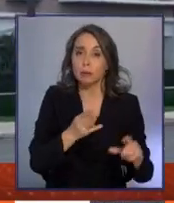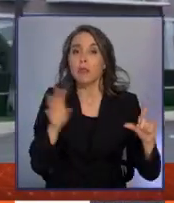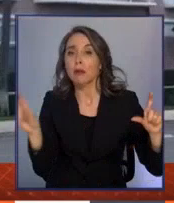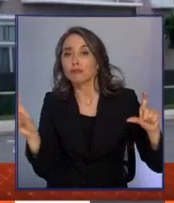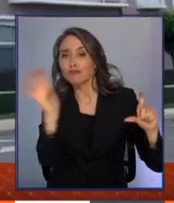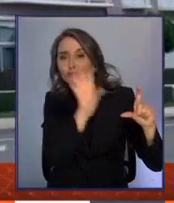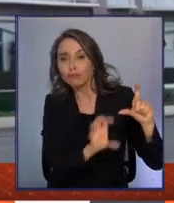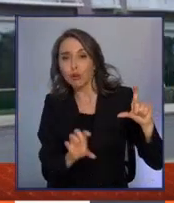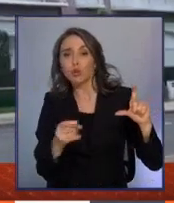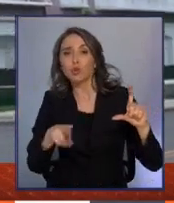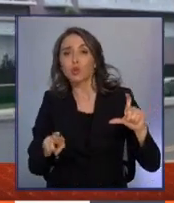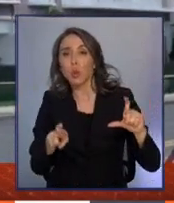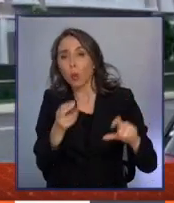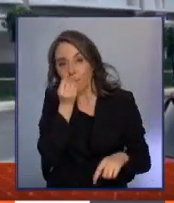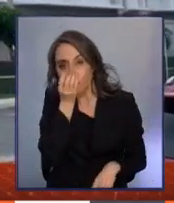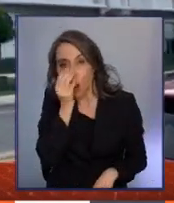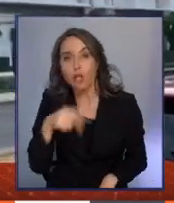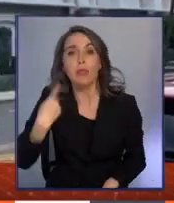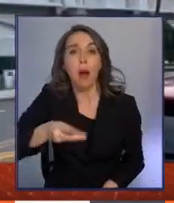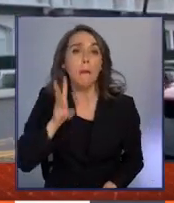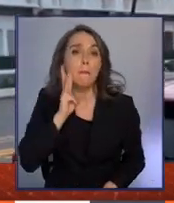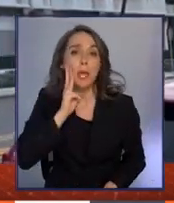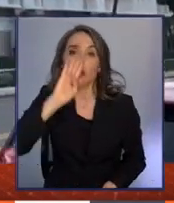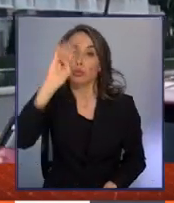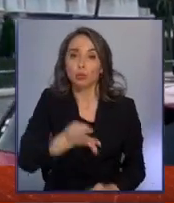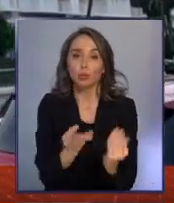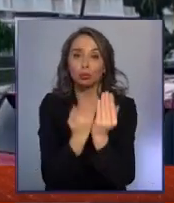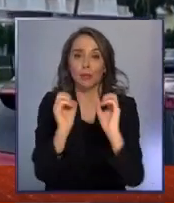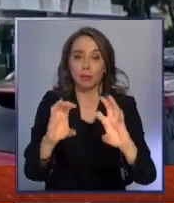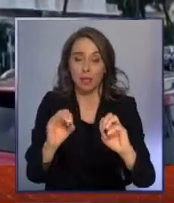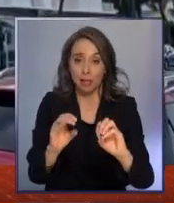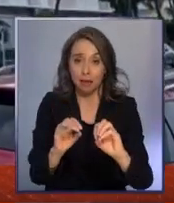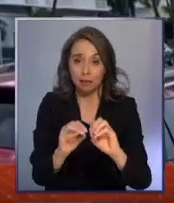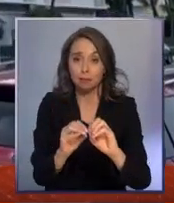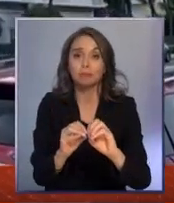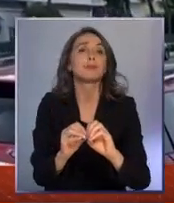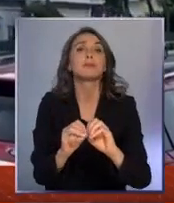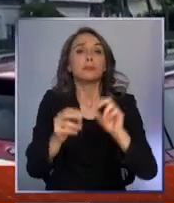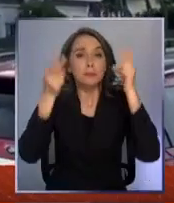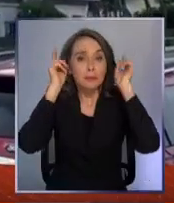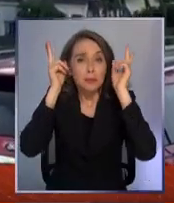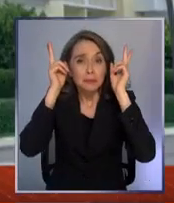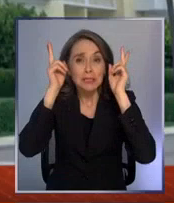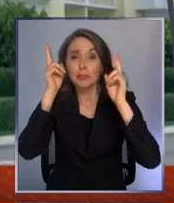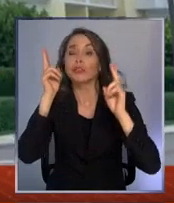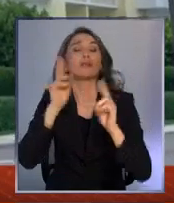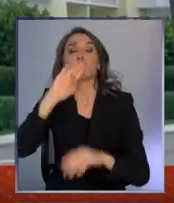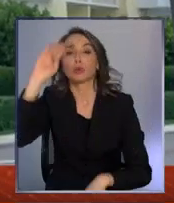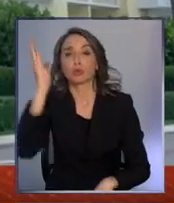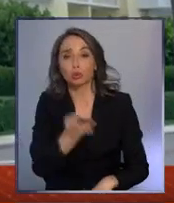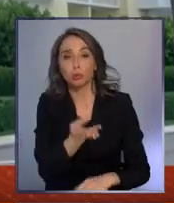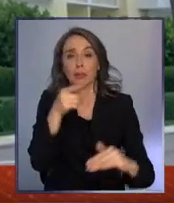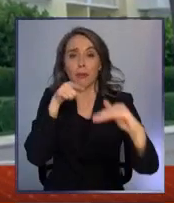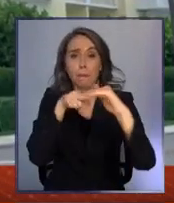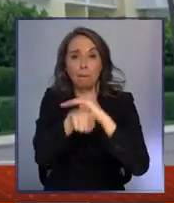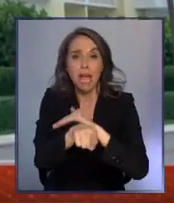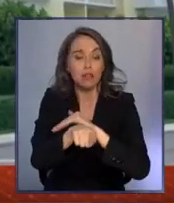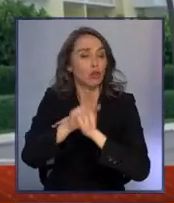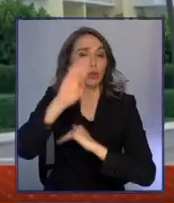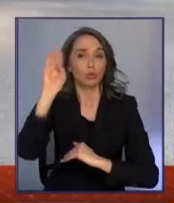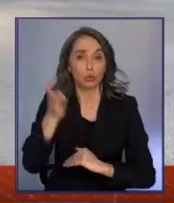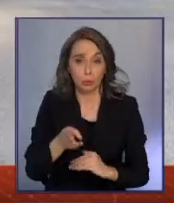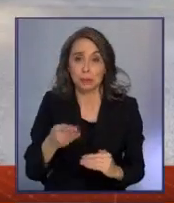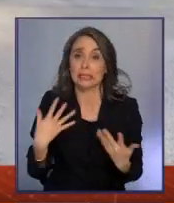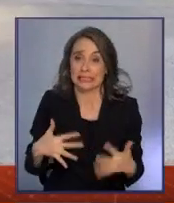se espera también que el día miércoles tampoco las hayan. El servicio público de locomoción también está cancelado, al igual que el metro. Es un tema